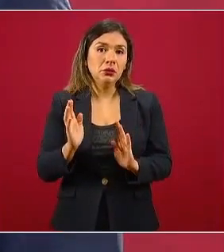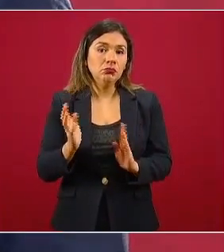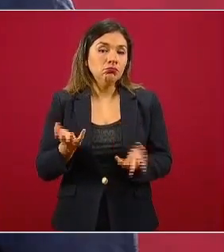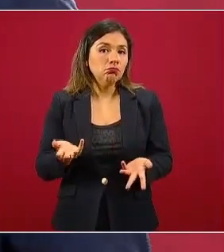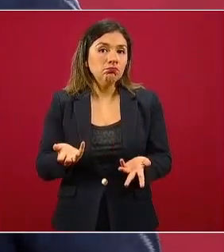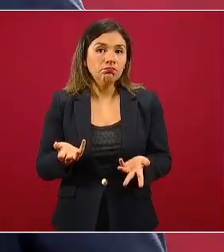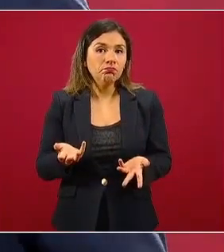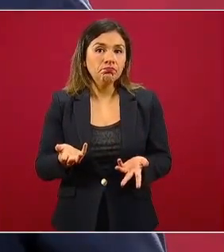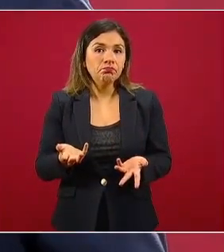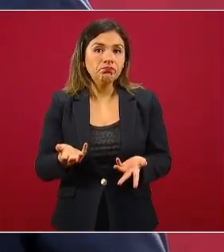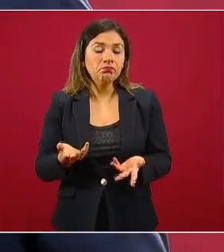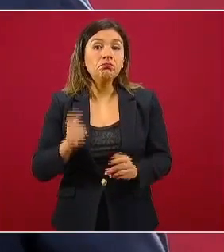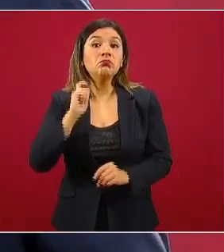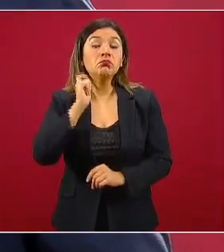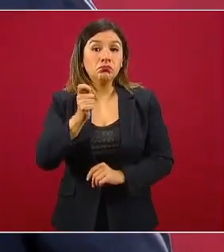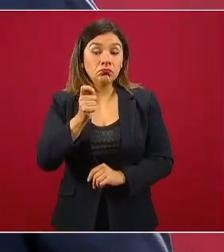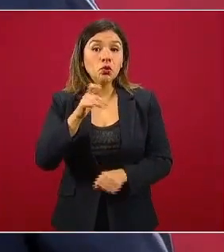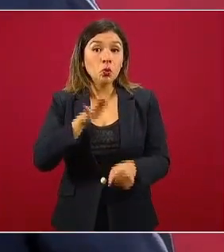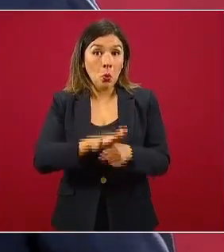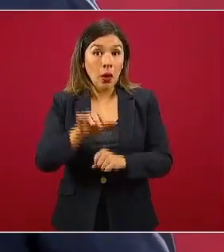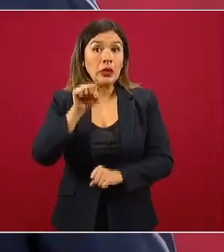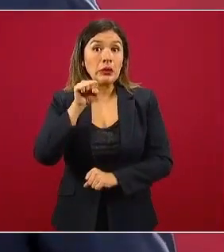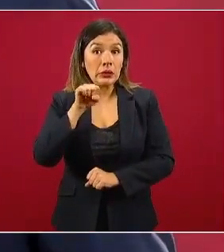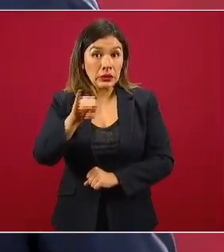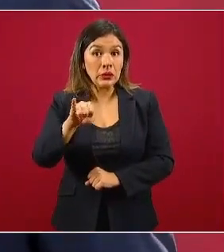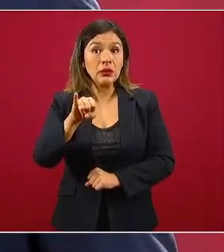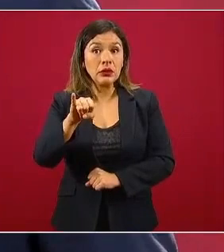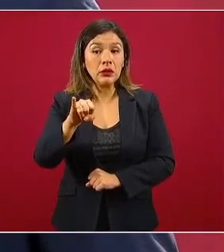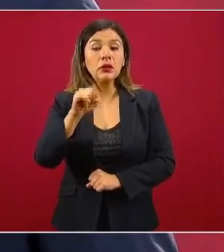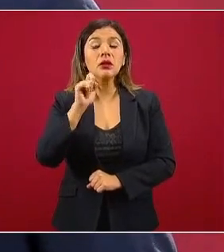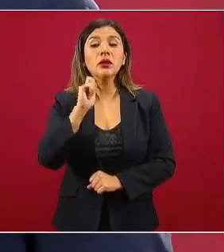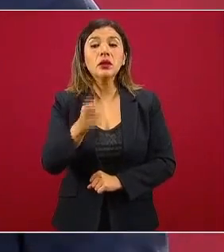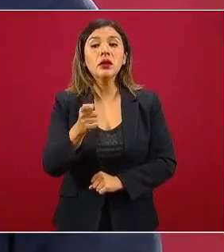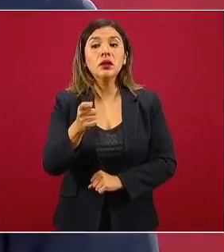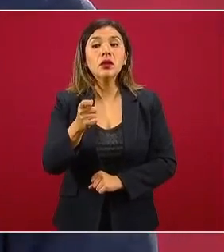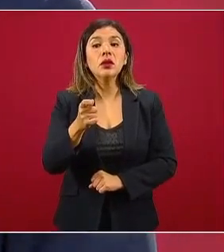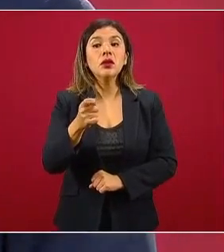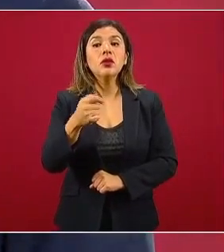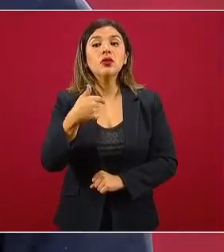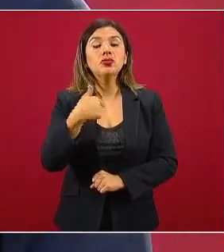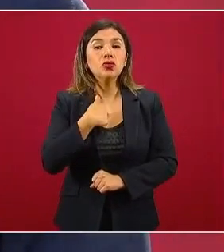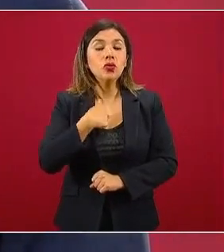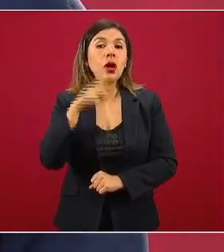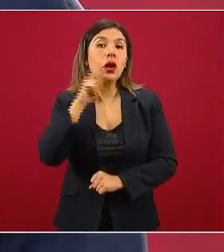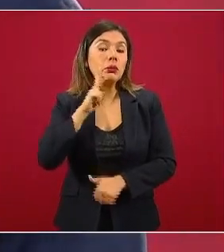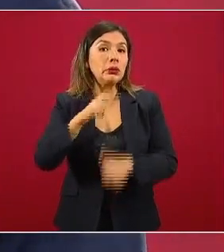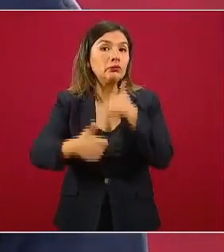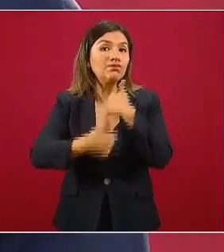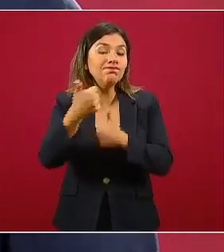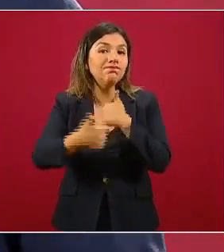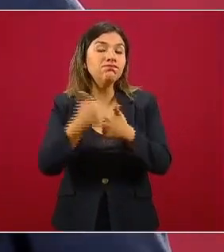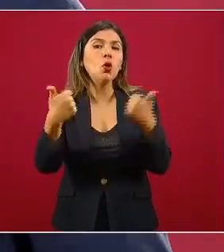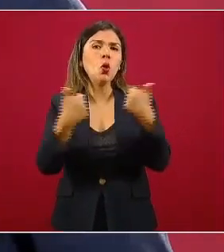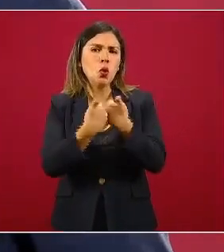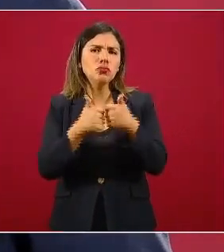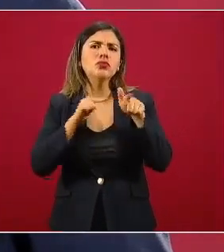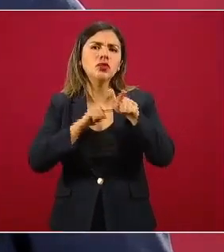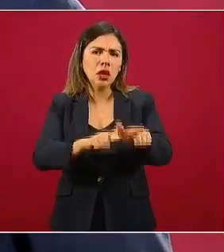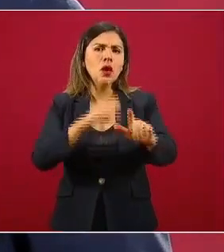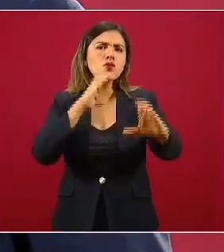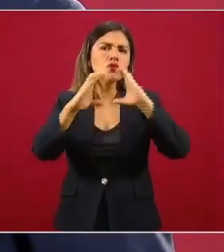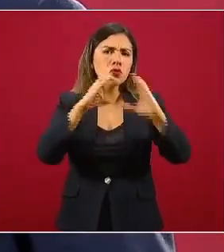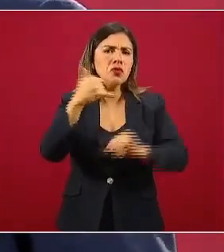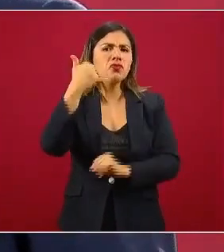y lo que sí es que vamos a buscar una comunicación, puede ser